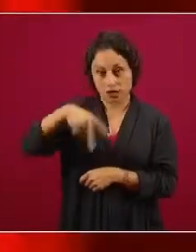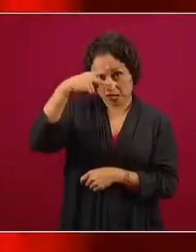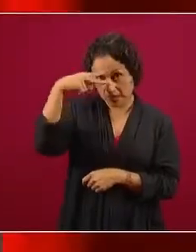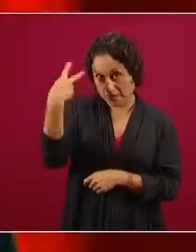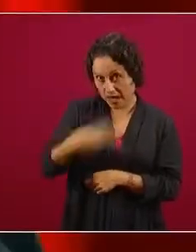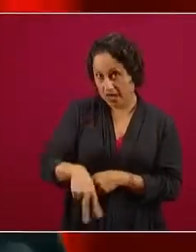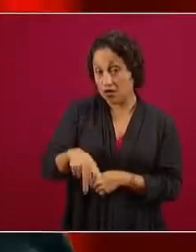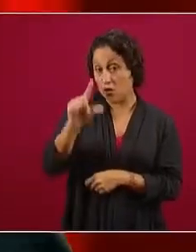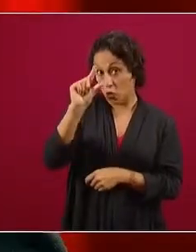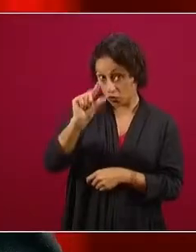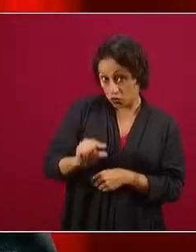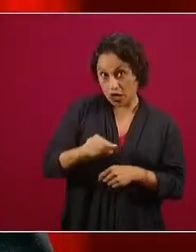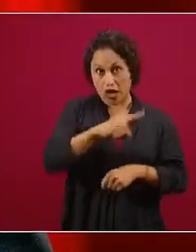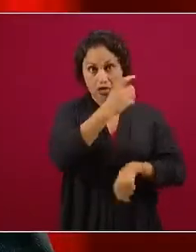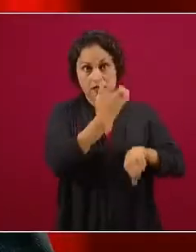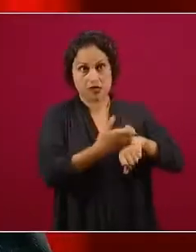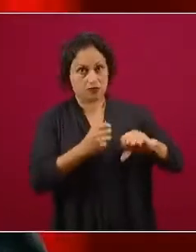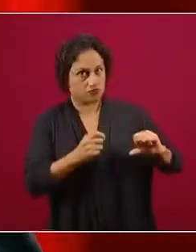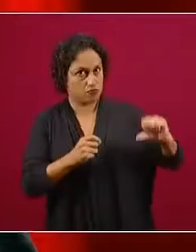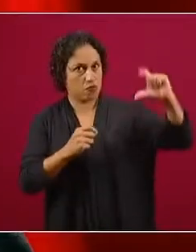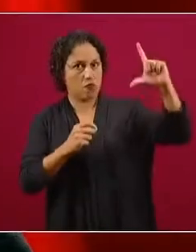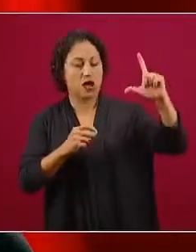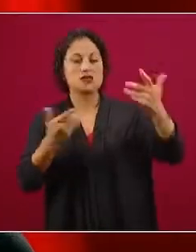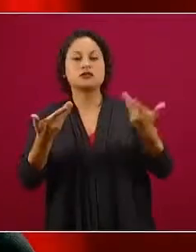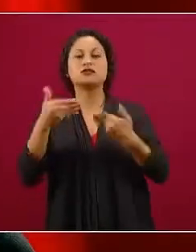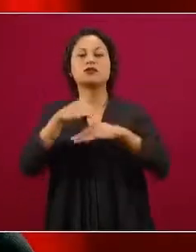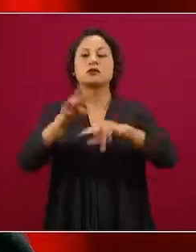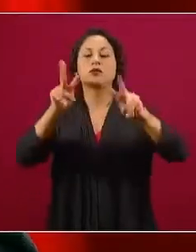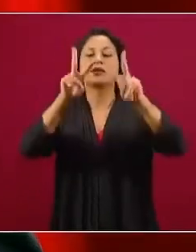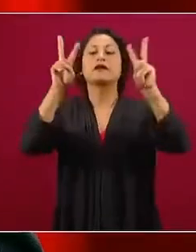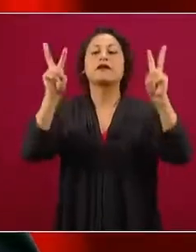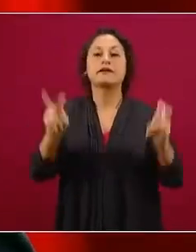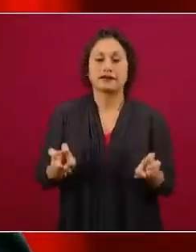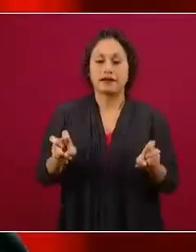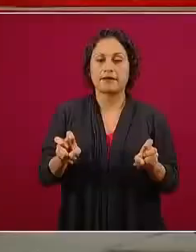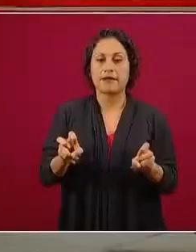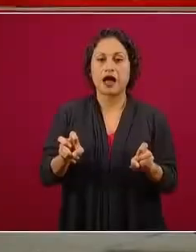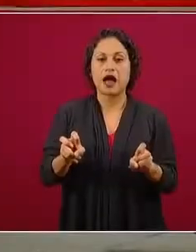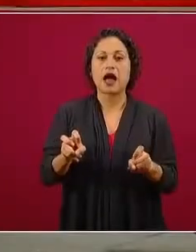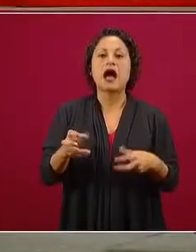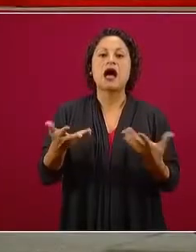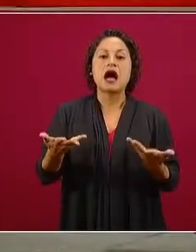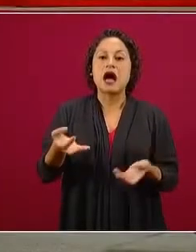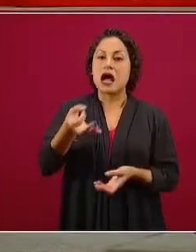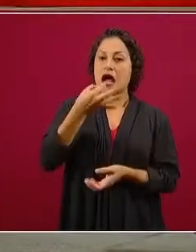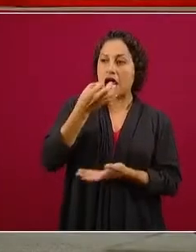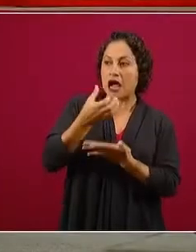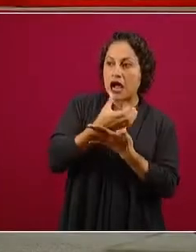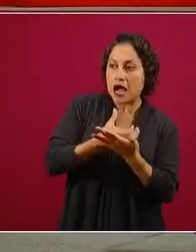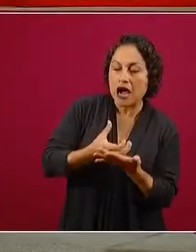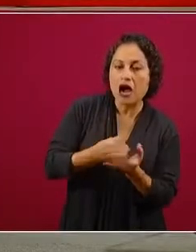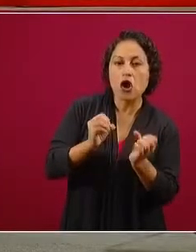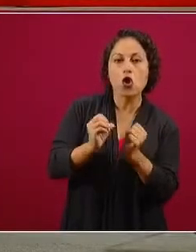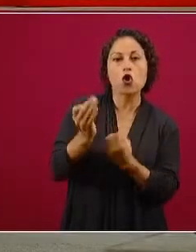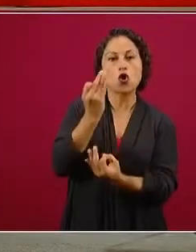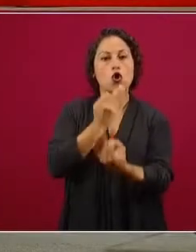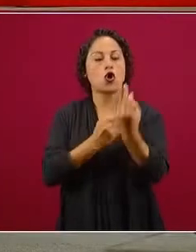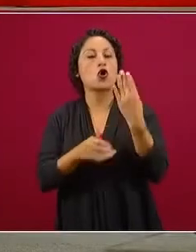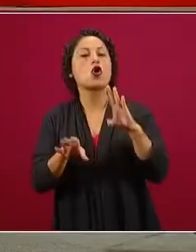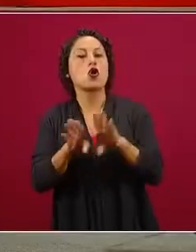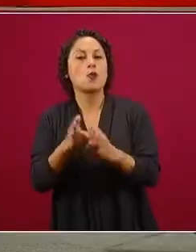menor que en Estados Unidos, con los tratamientos o remedios, ¿no? Es decir,